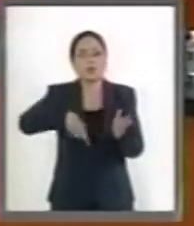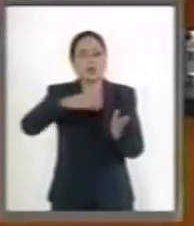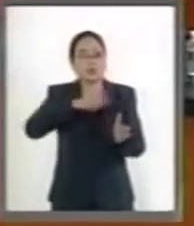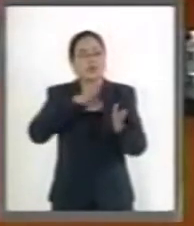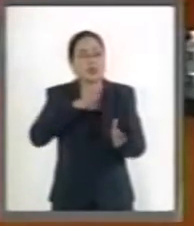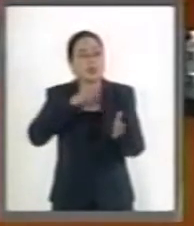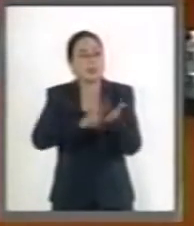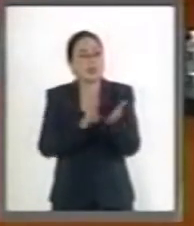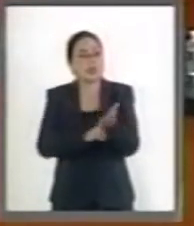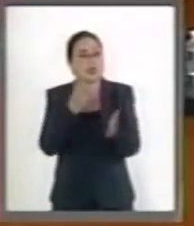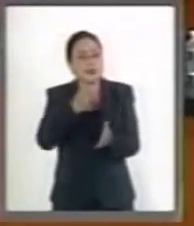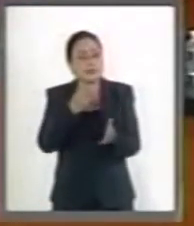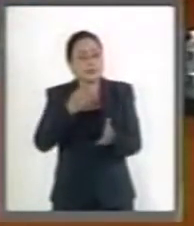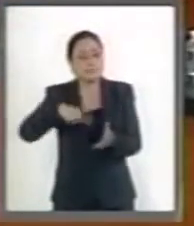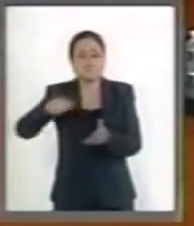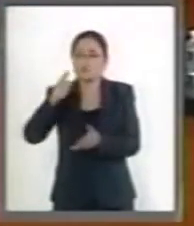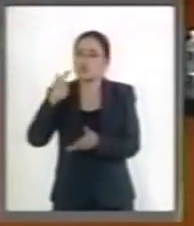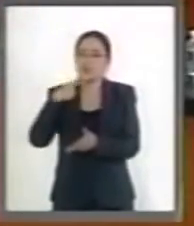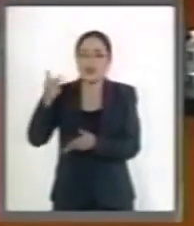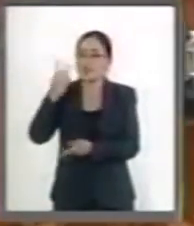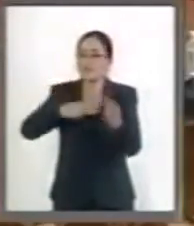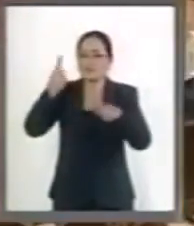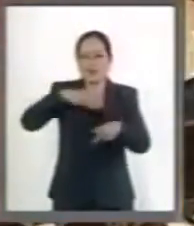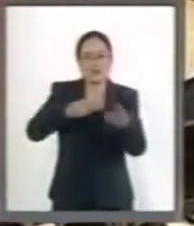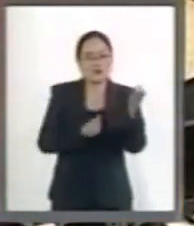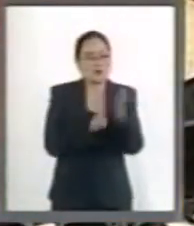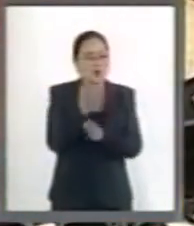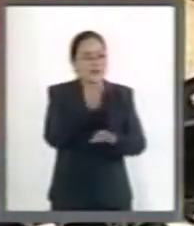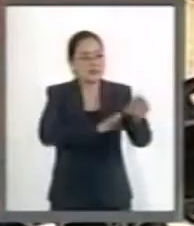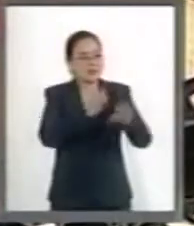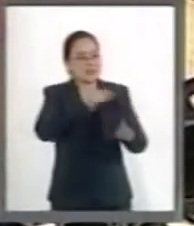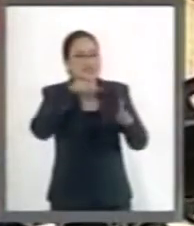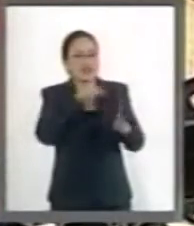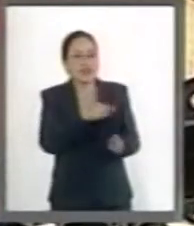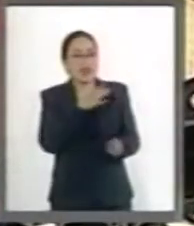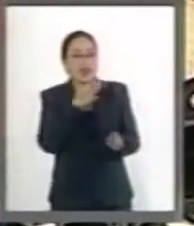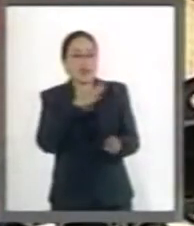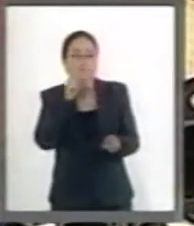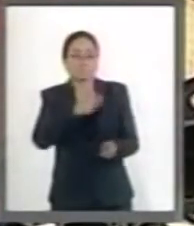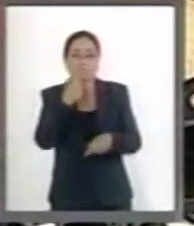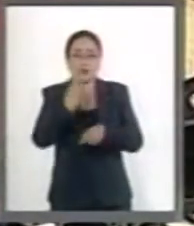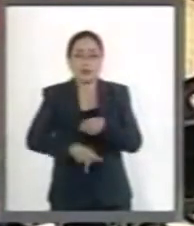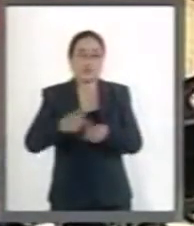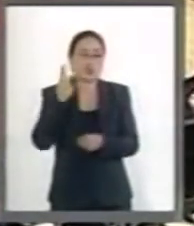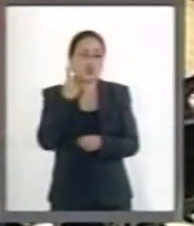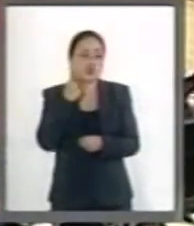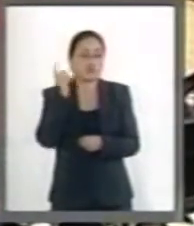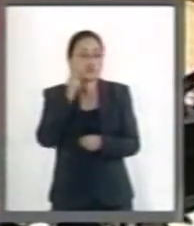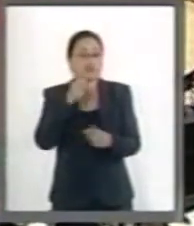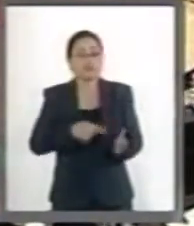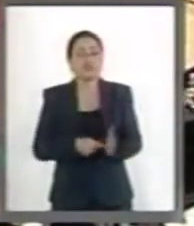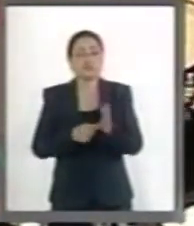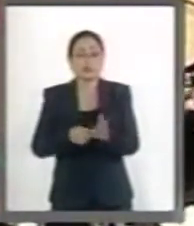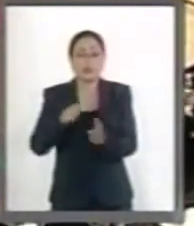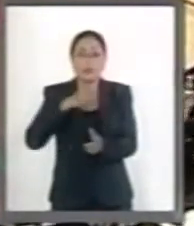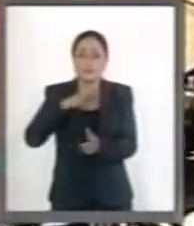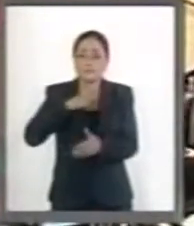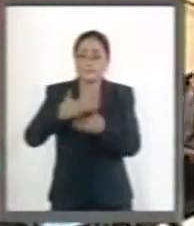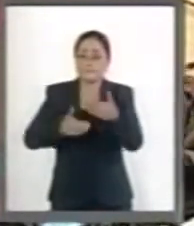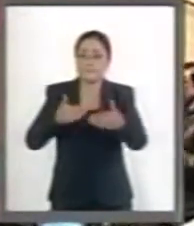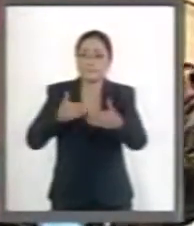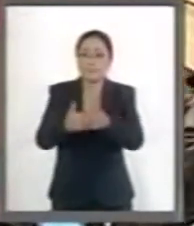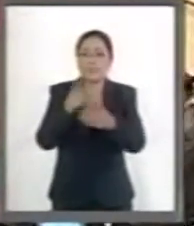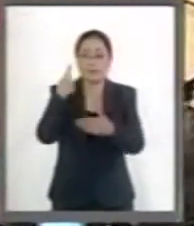mercado, nadie quiera venir a invertir en México por el riesgo político que existe. Se adelanta